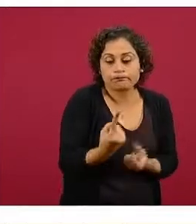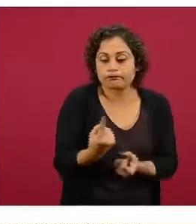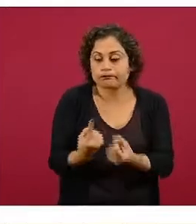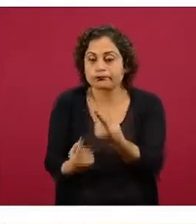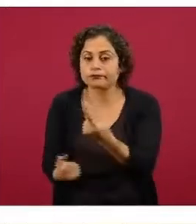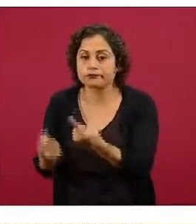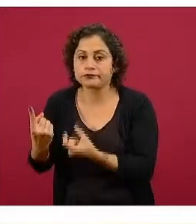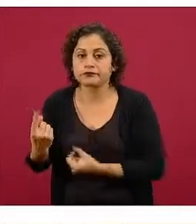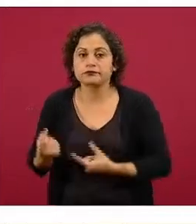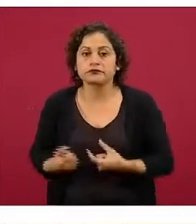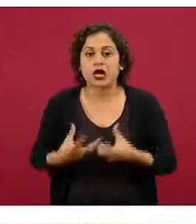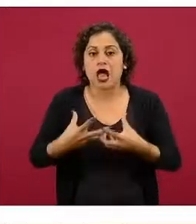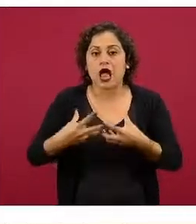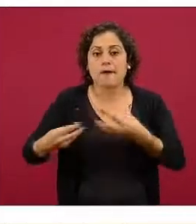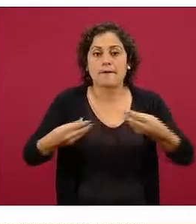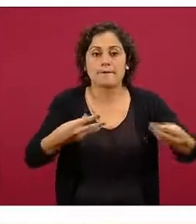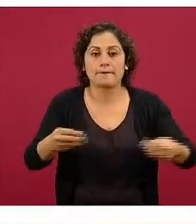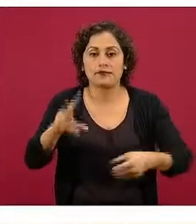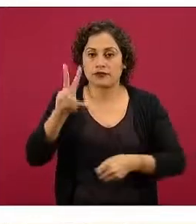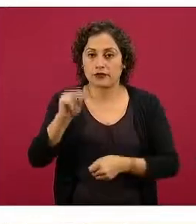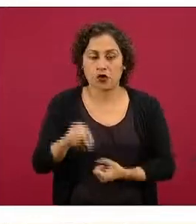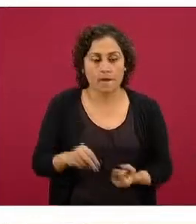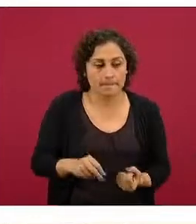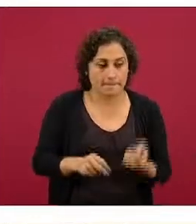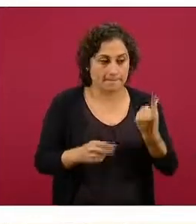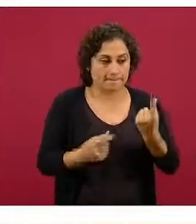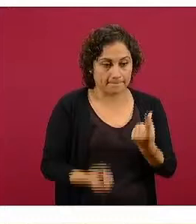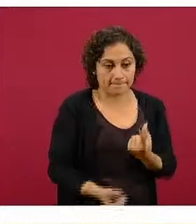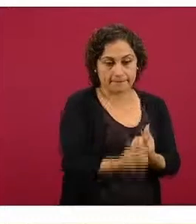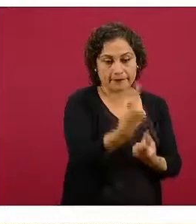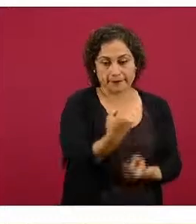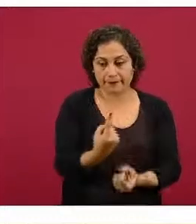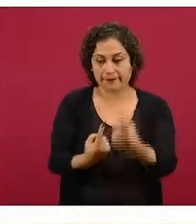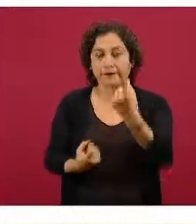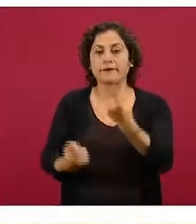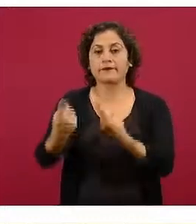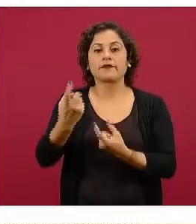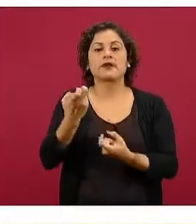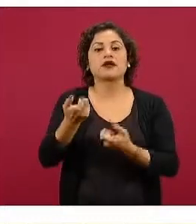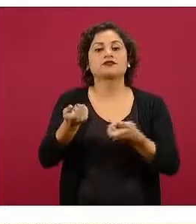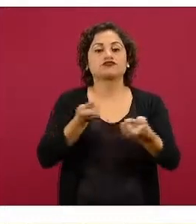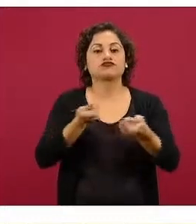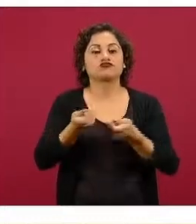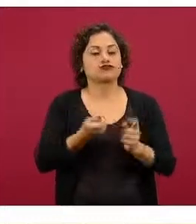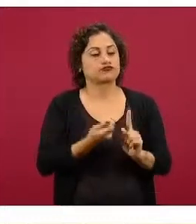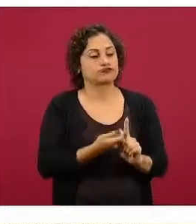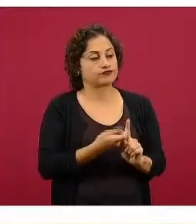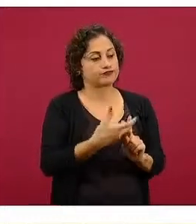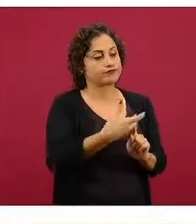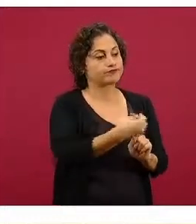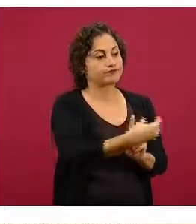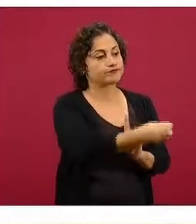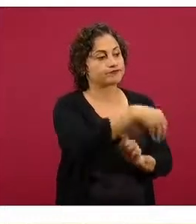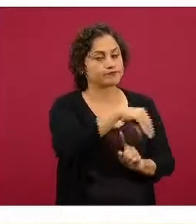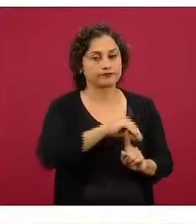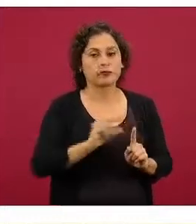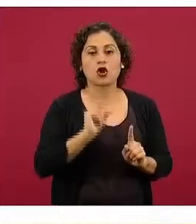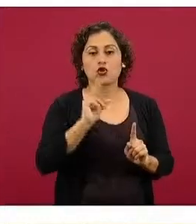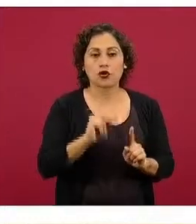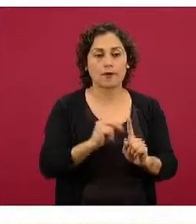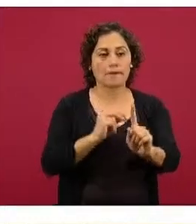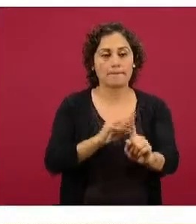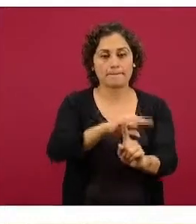comunitarios en parches que se tienen que ir controlando uno a uno. Por eso las autoridades